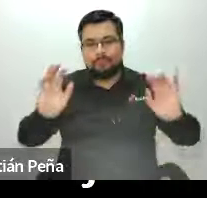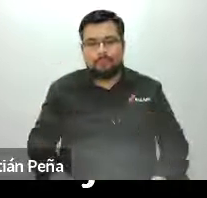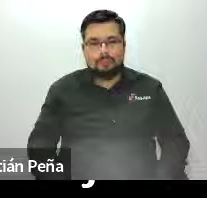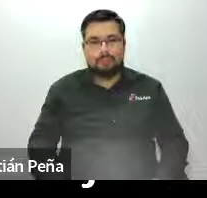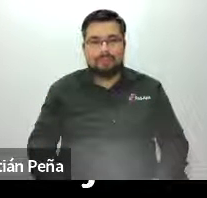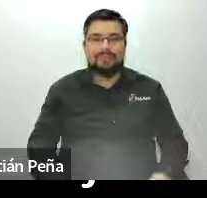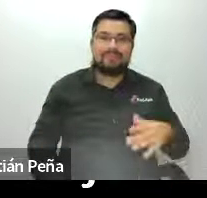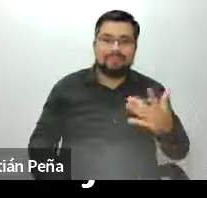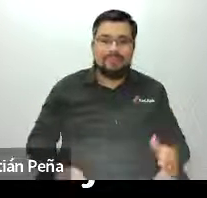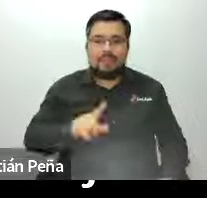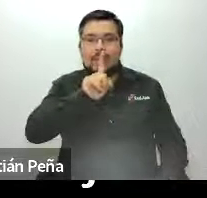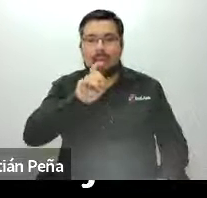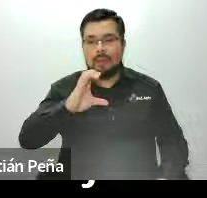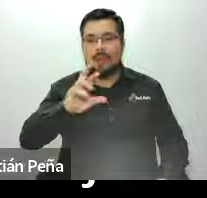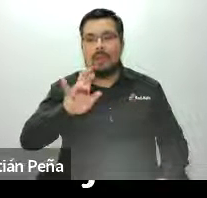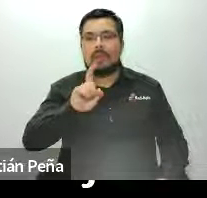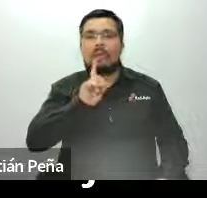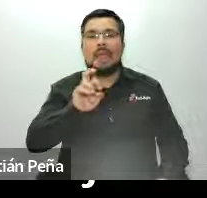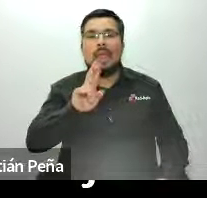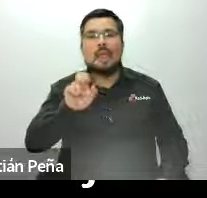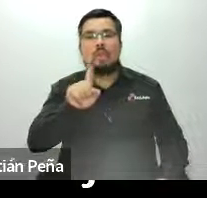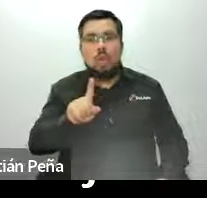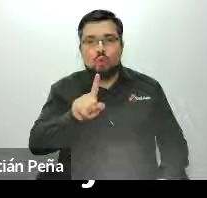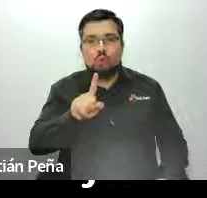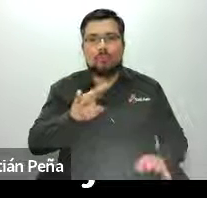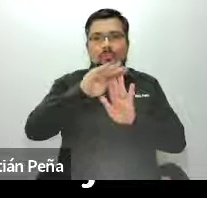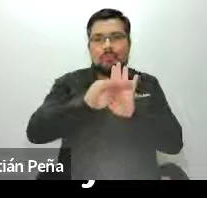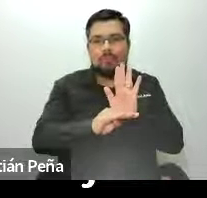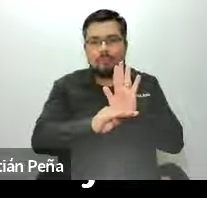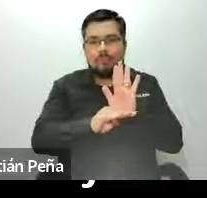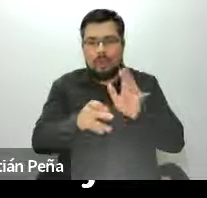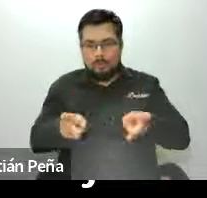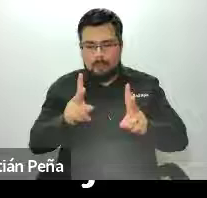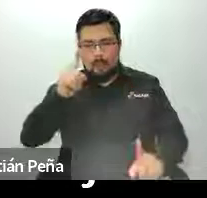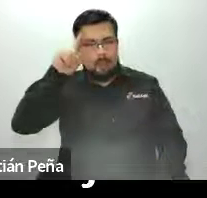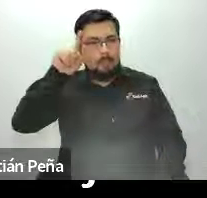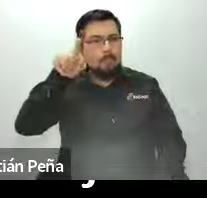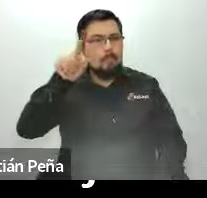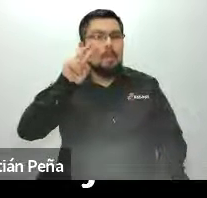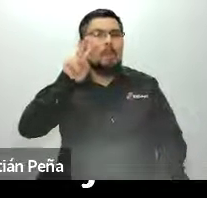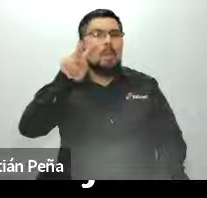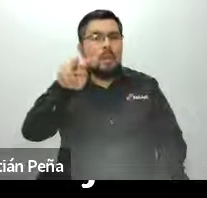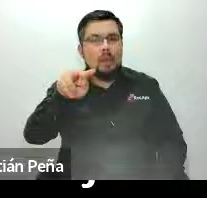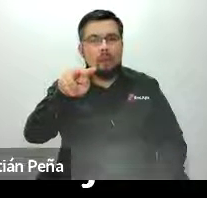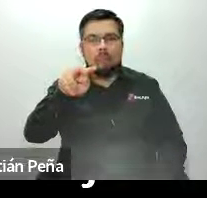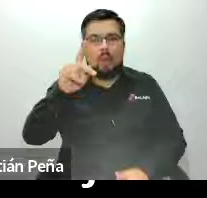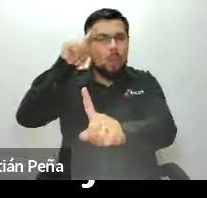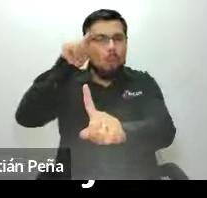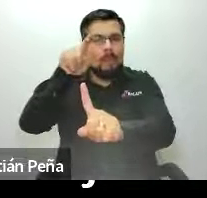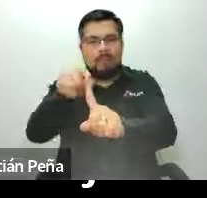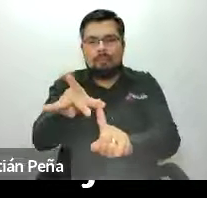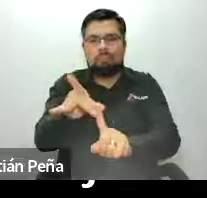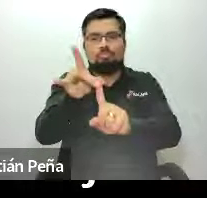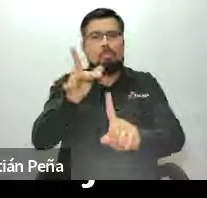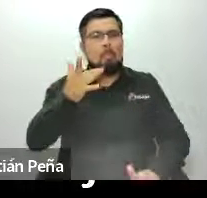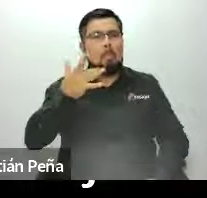permiten mirar por qué sería relevante o no un objetivo. Por ejemplo, un objetivo de